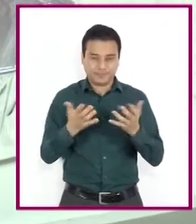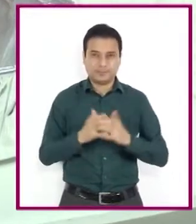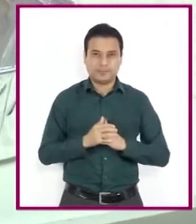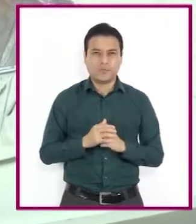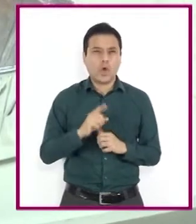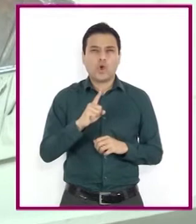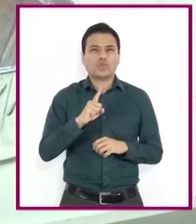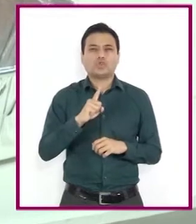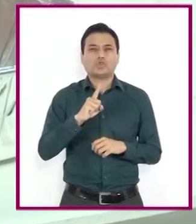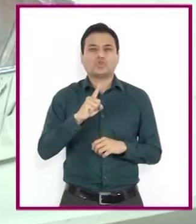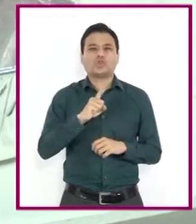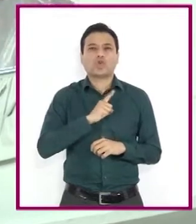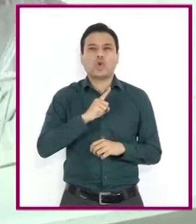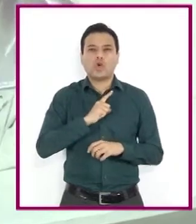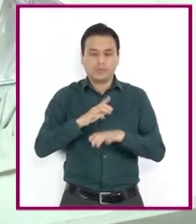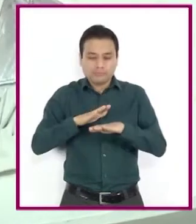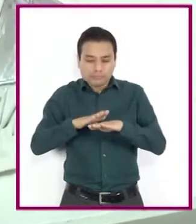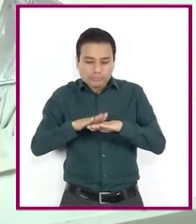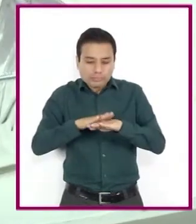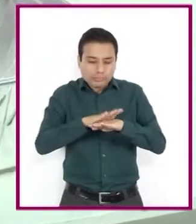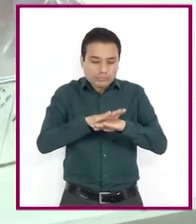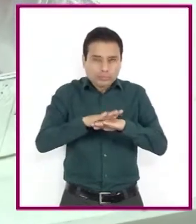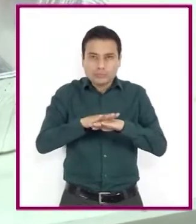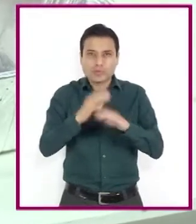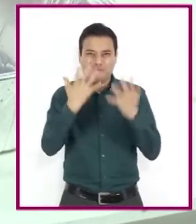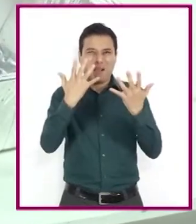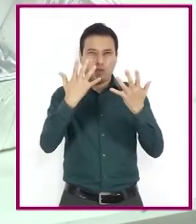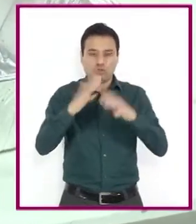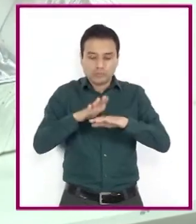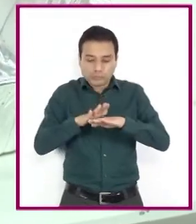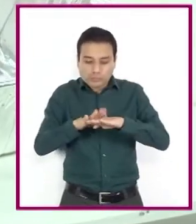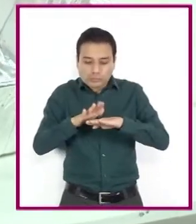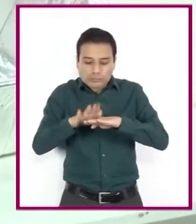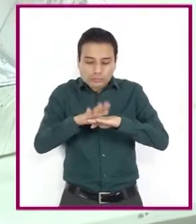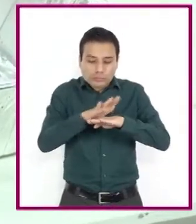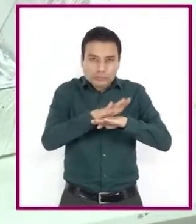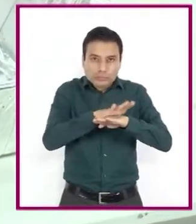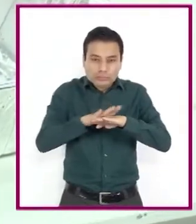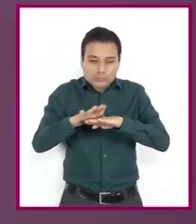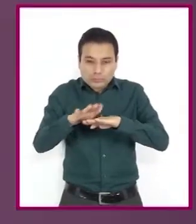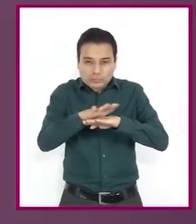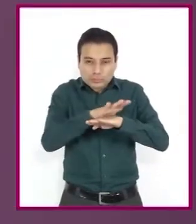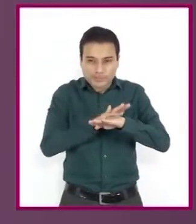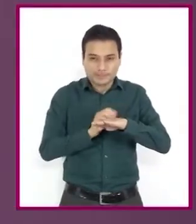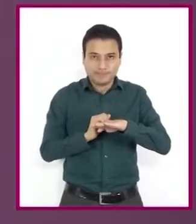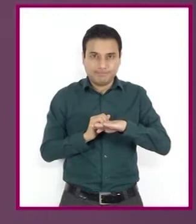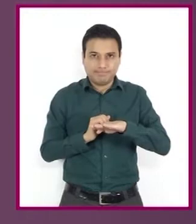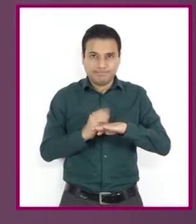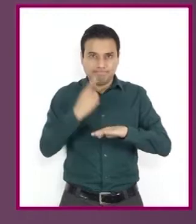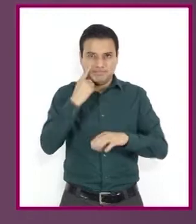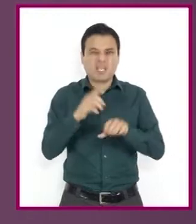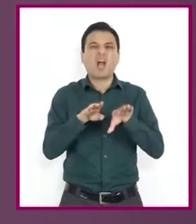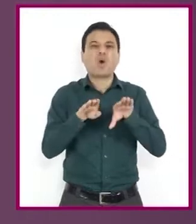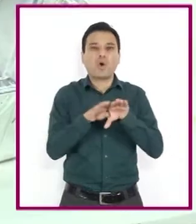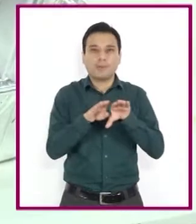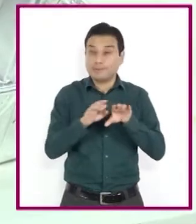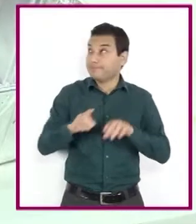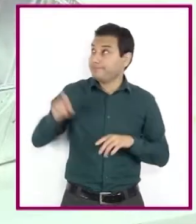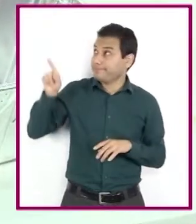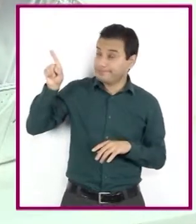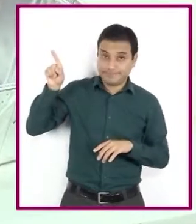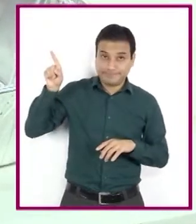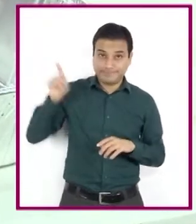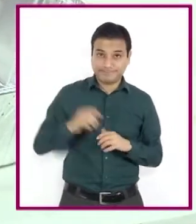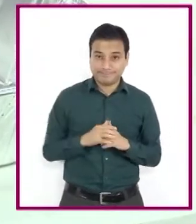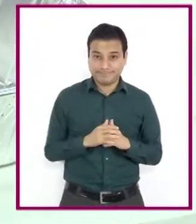solamente vamos a distribuirla con nuestras manos para que quede de esta manera.